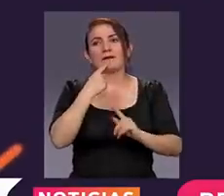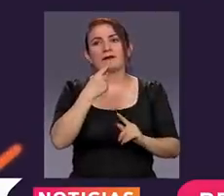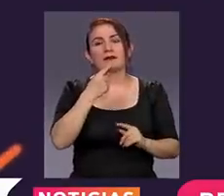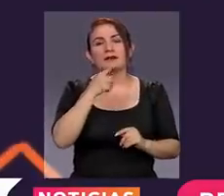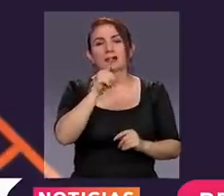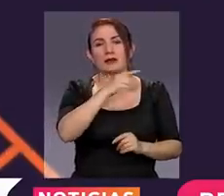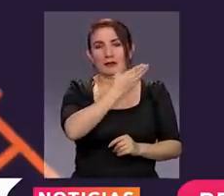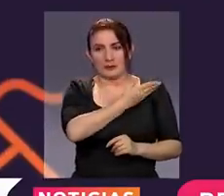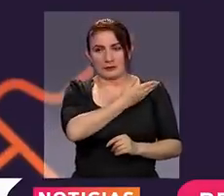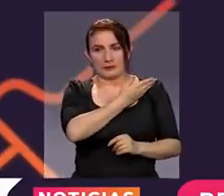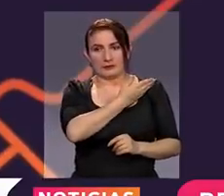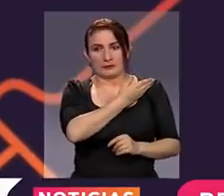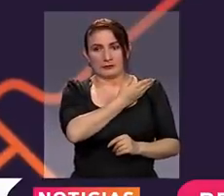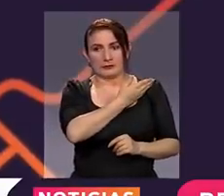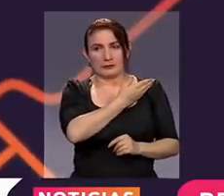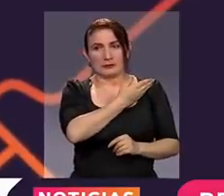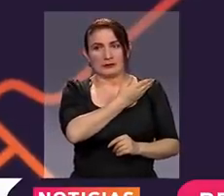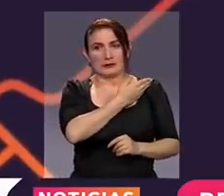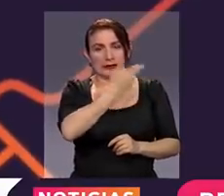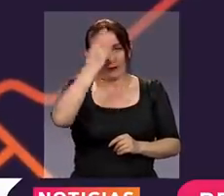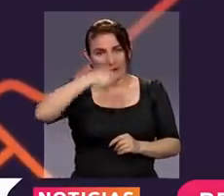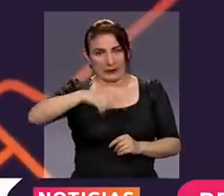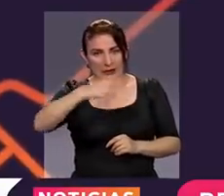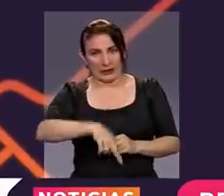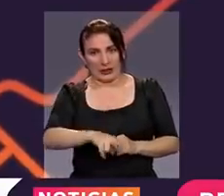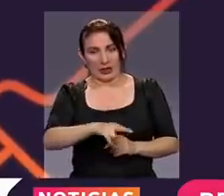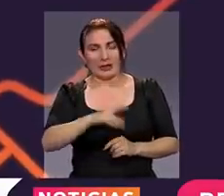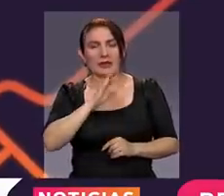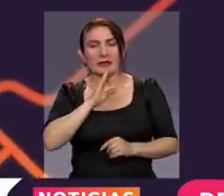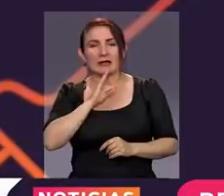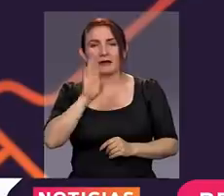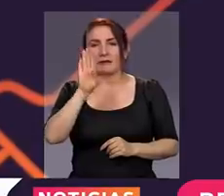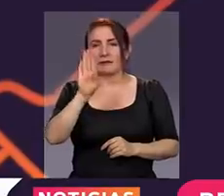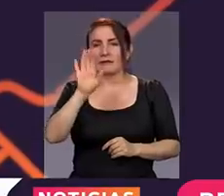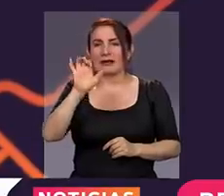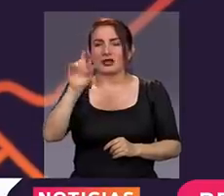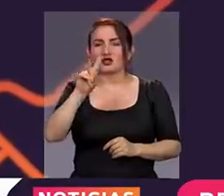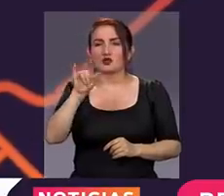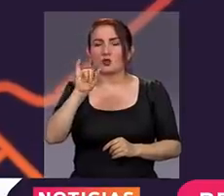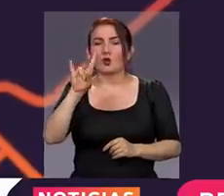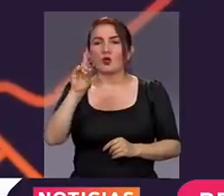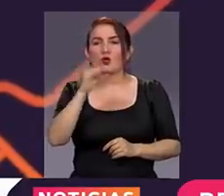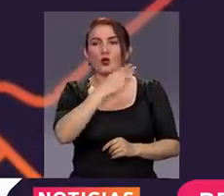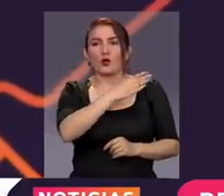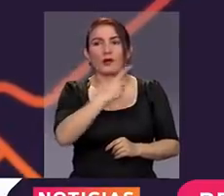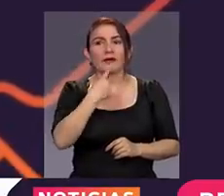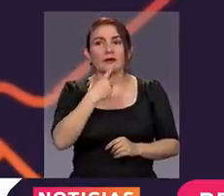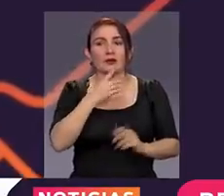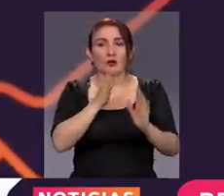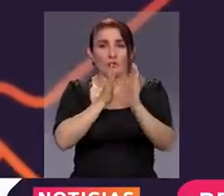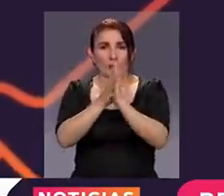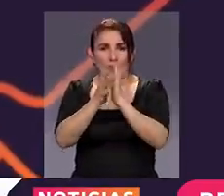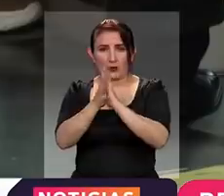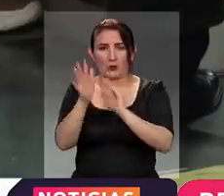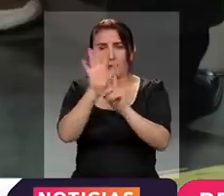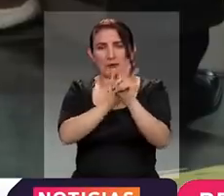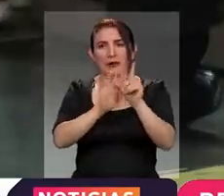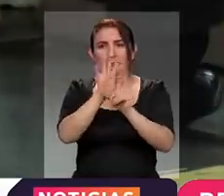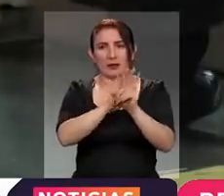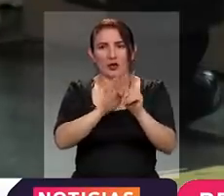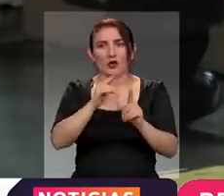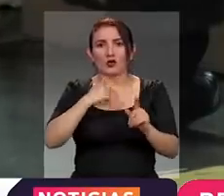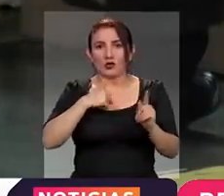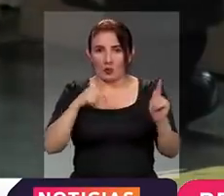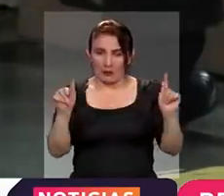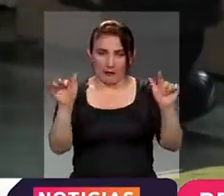Suani Lefebvre Besudo, nieto del empresario hotelero y turístico Jean-Claude Besudo, quien contó en un video cómo